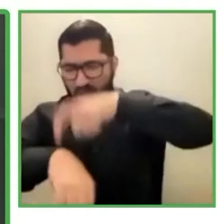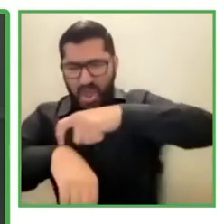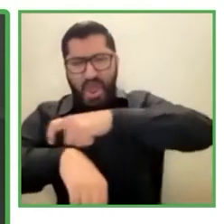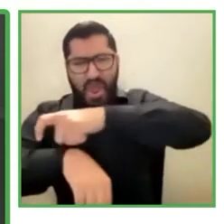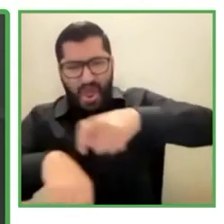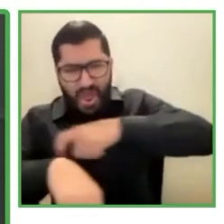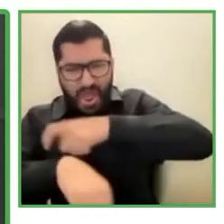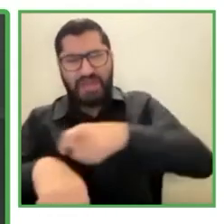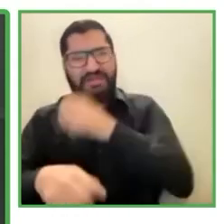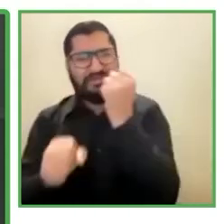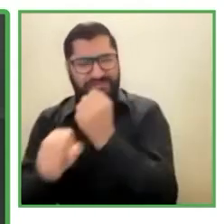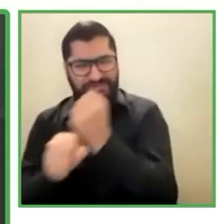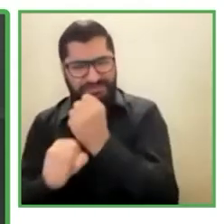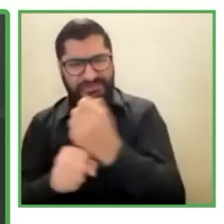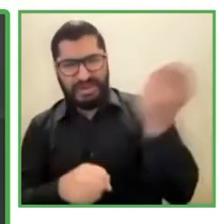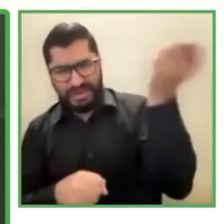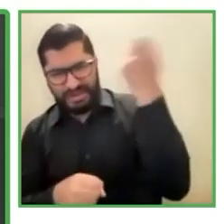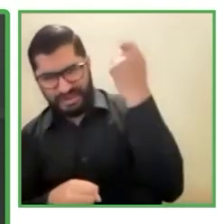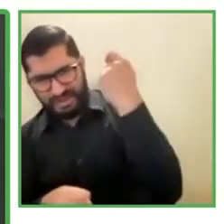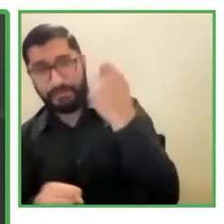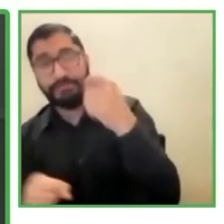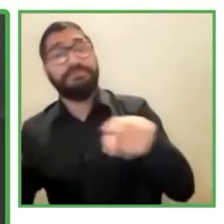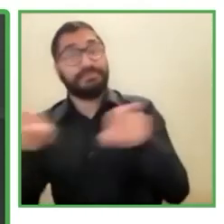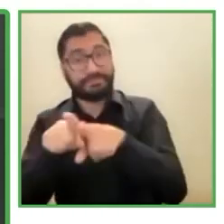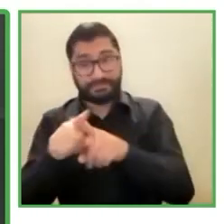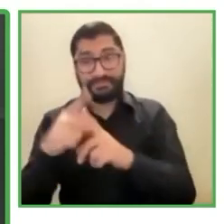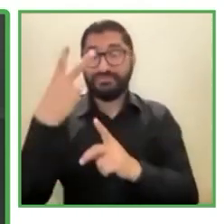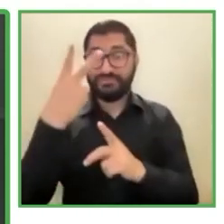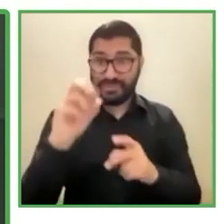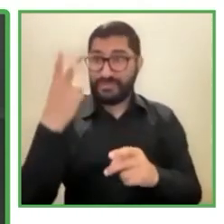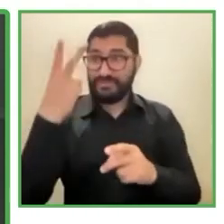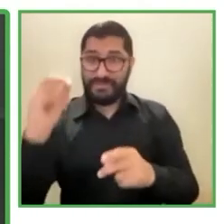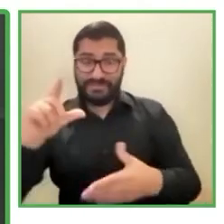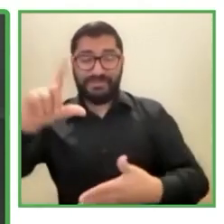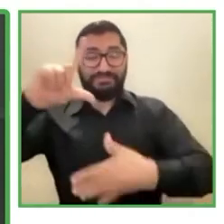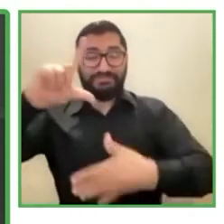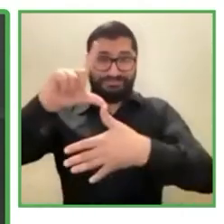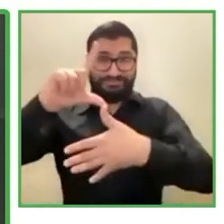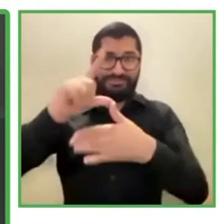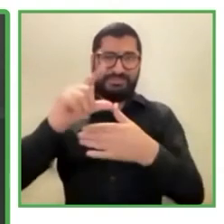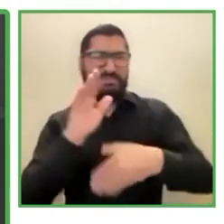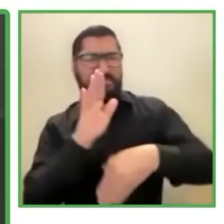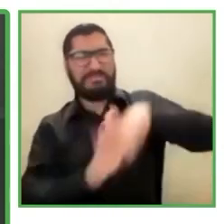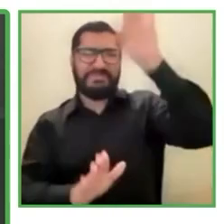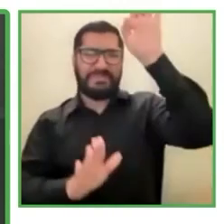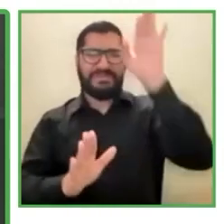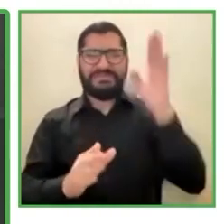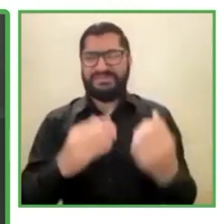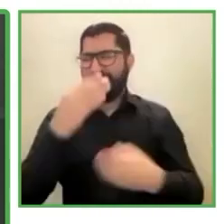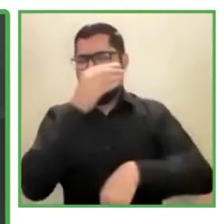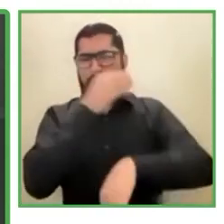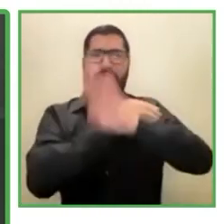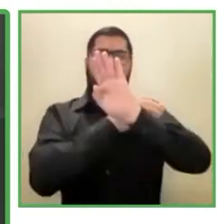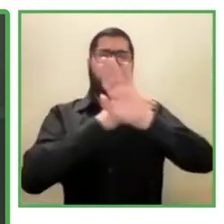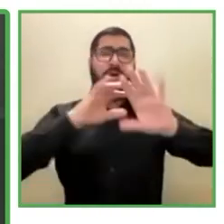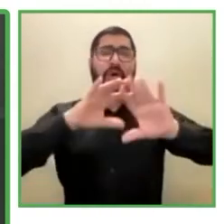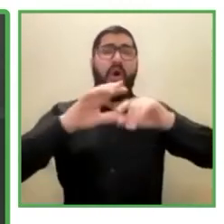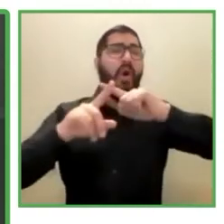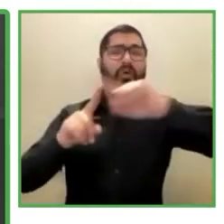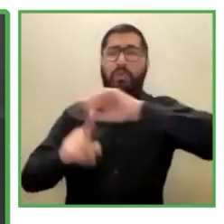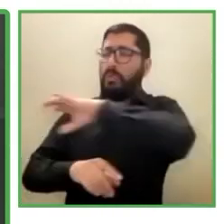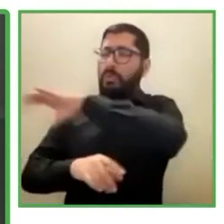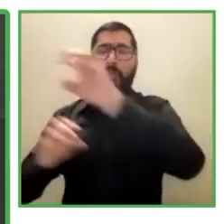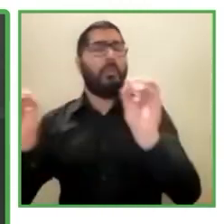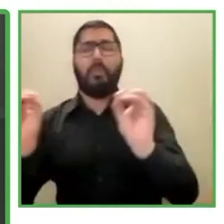fue proporcionalmente la región más afectada del mundo por la pandemia, con una pérdida estimada de 23